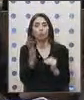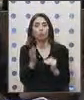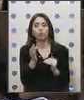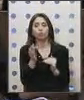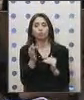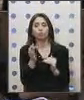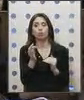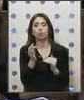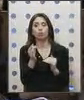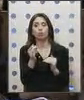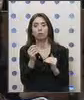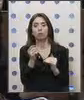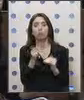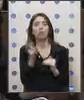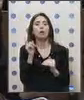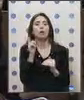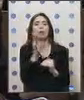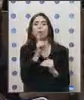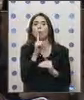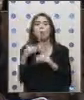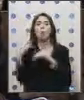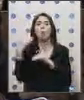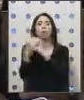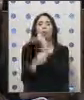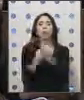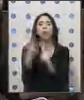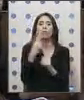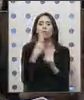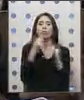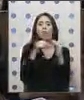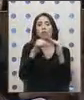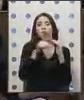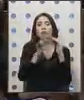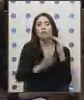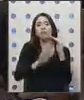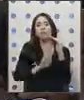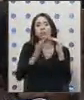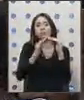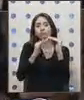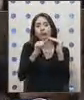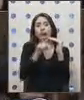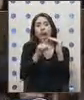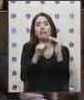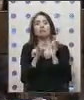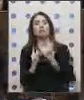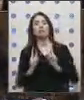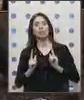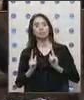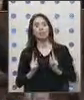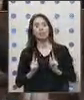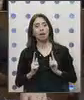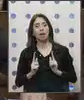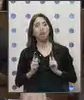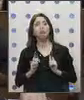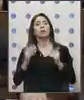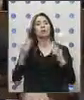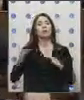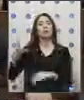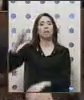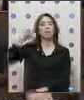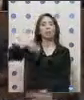pasan los últimos años de su vida y donde tienen lugar el descanso luego de la